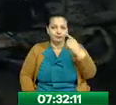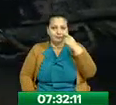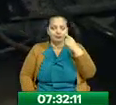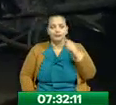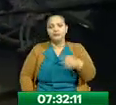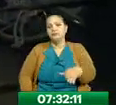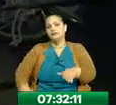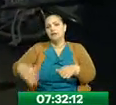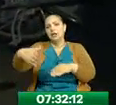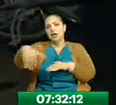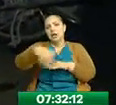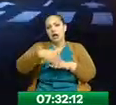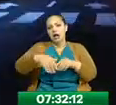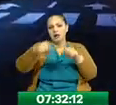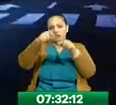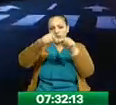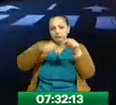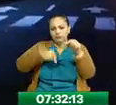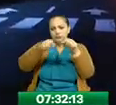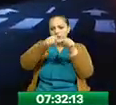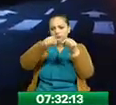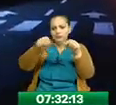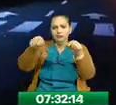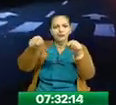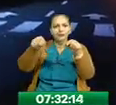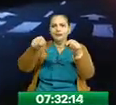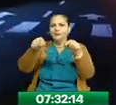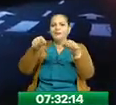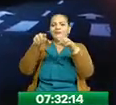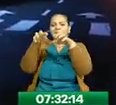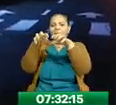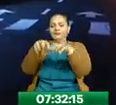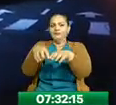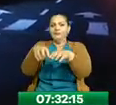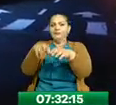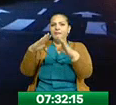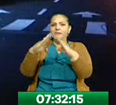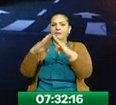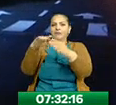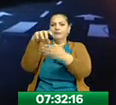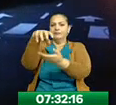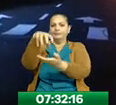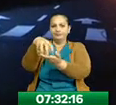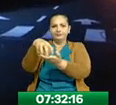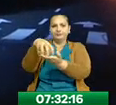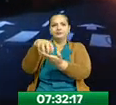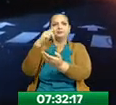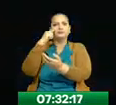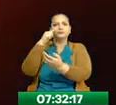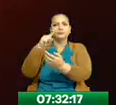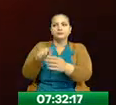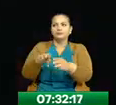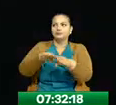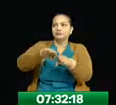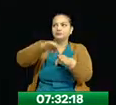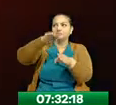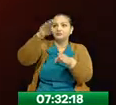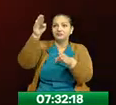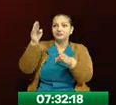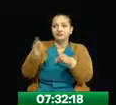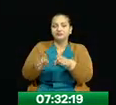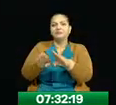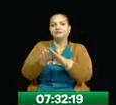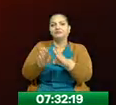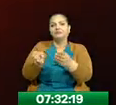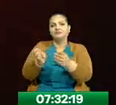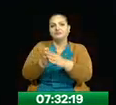un costado o de la otra vía donde es la intersección, sino que si te fijas, la entrada es un arco y está exactamente en